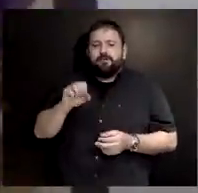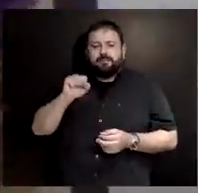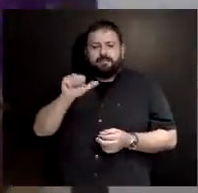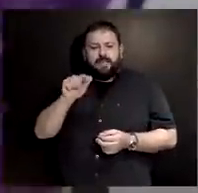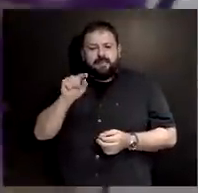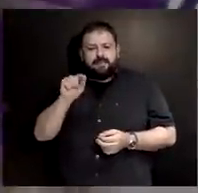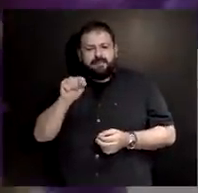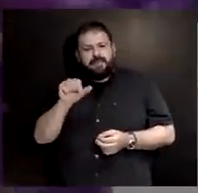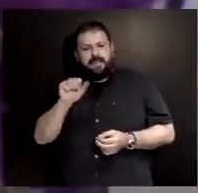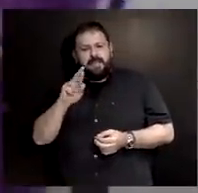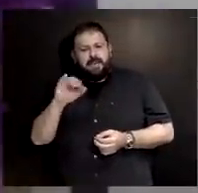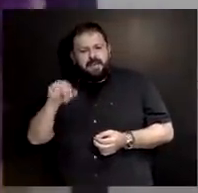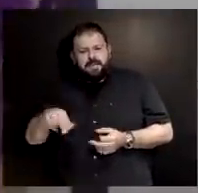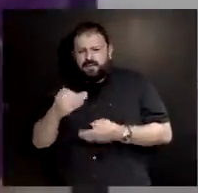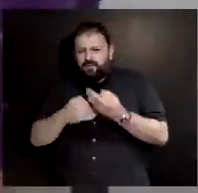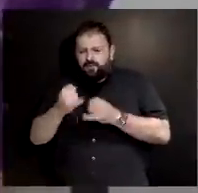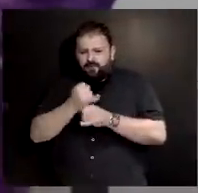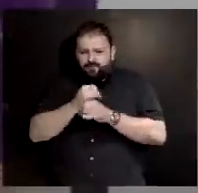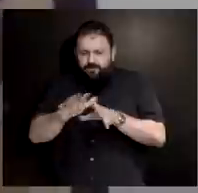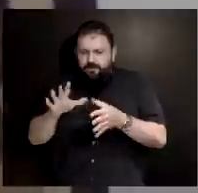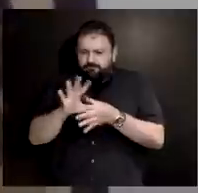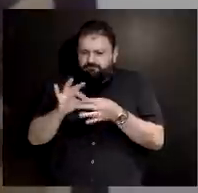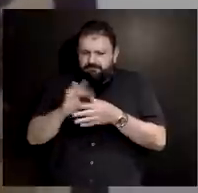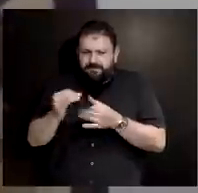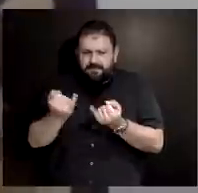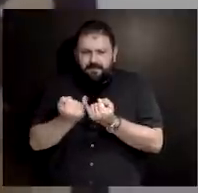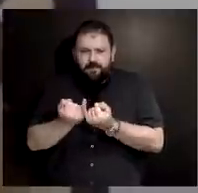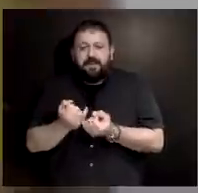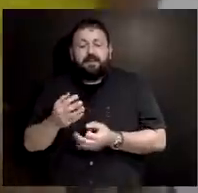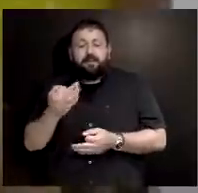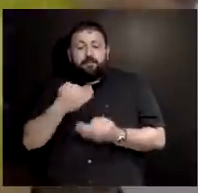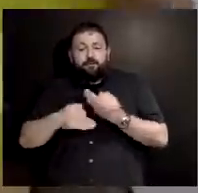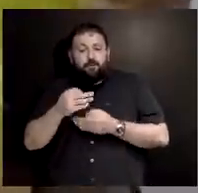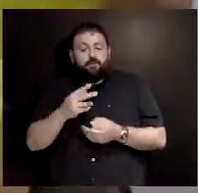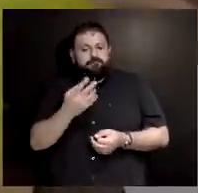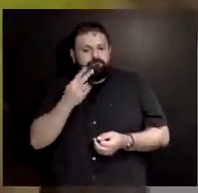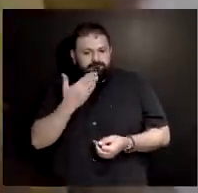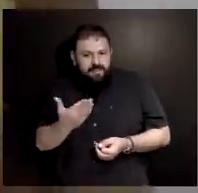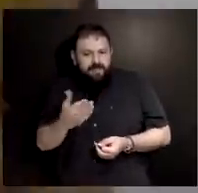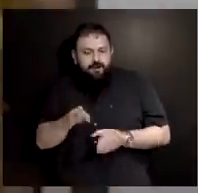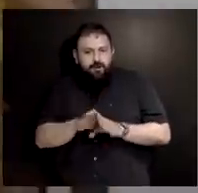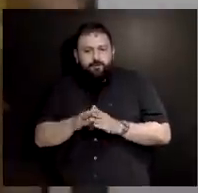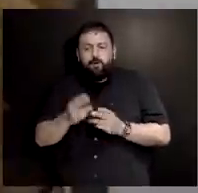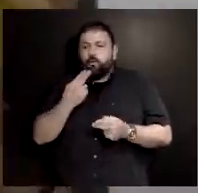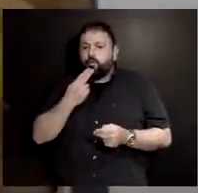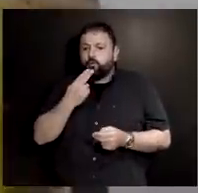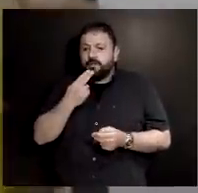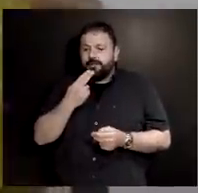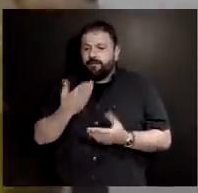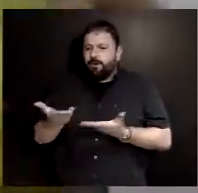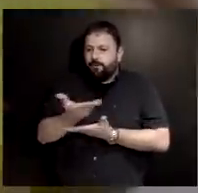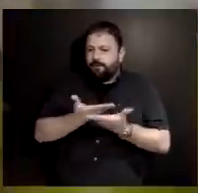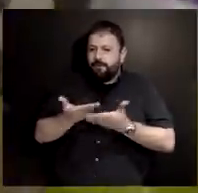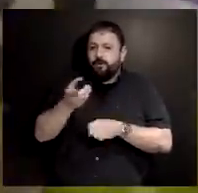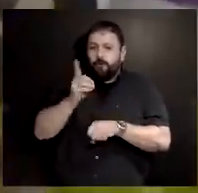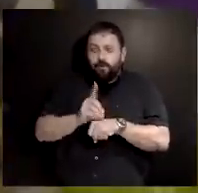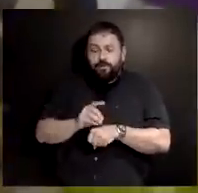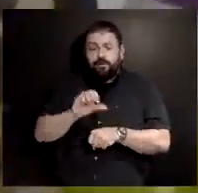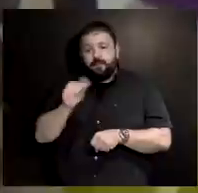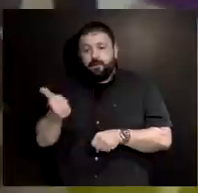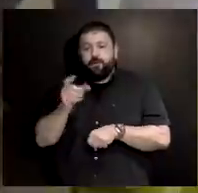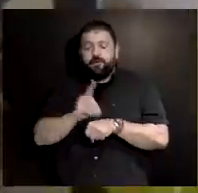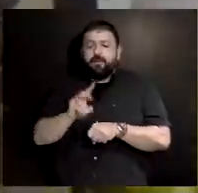brindando información de primera mano para ti que tienes que también estar usando y compartiendo un día sí y el otro también.